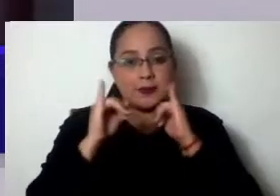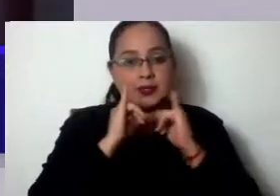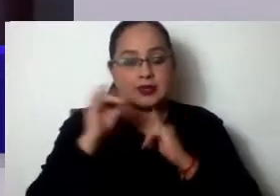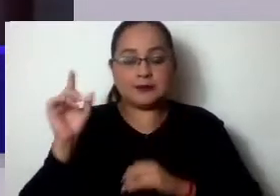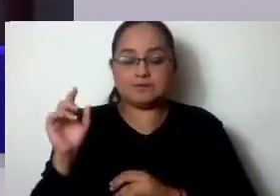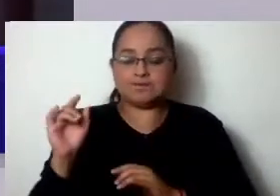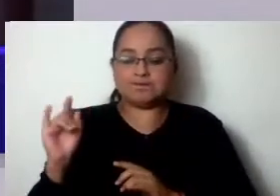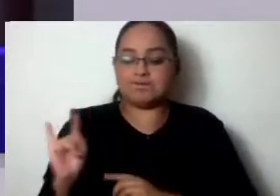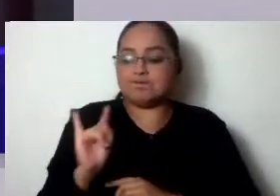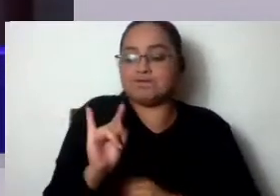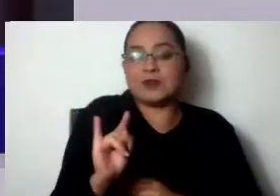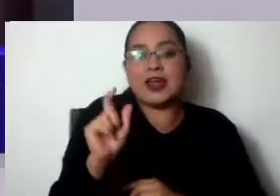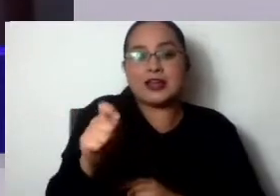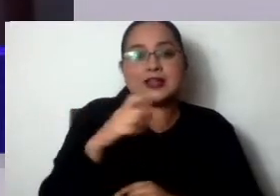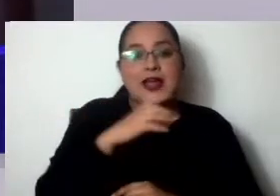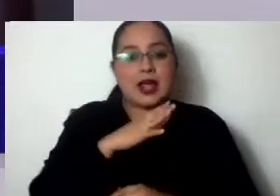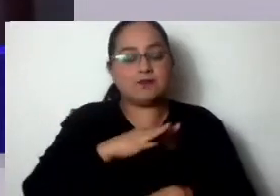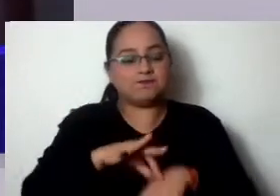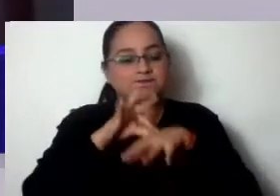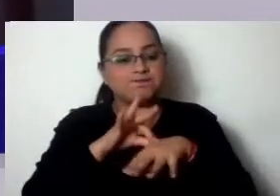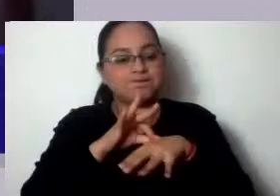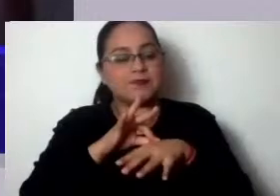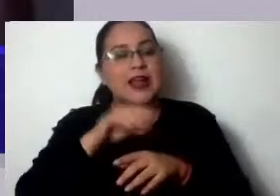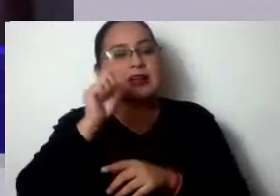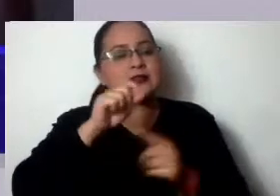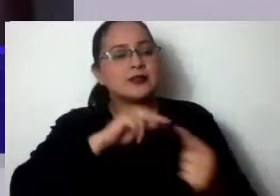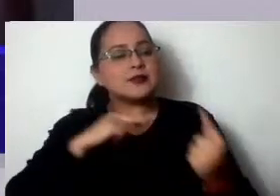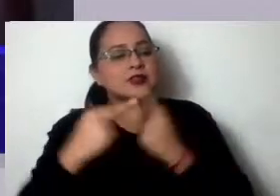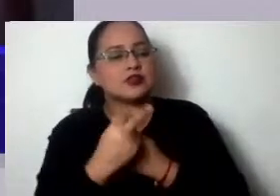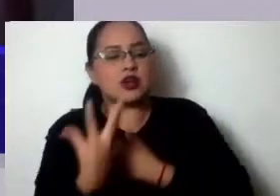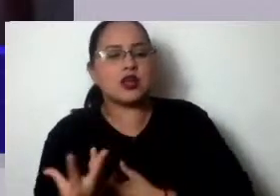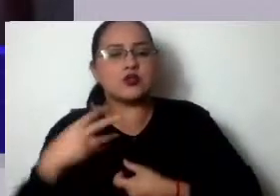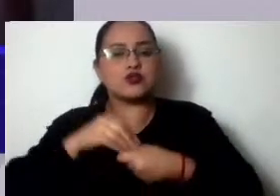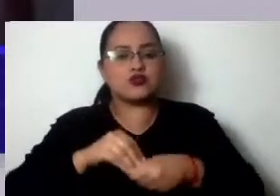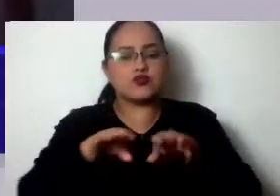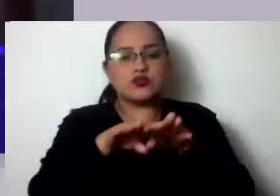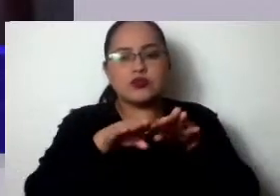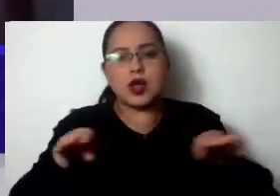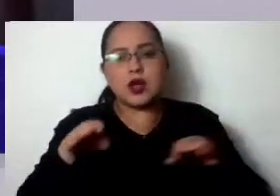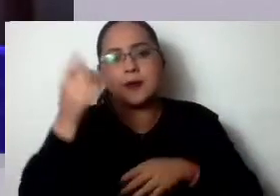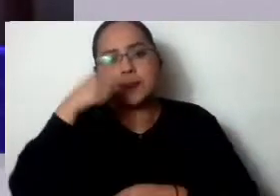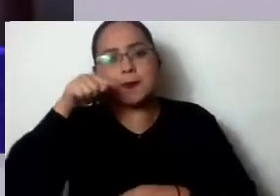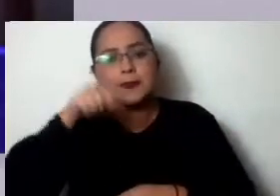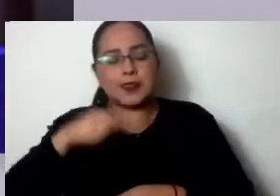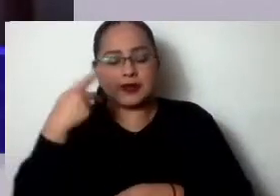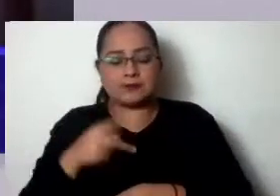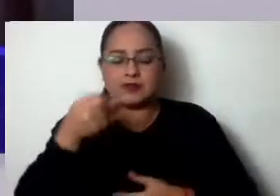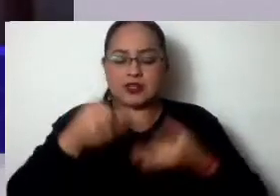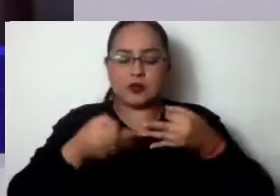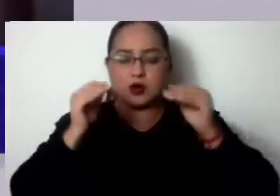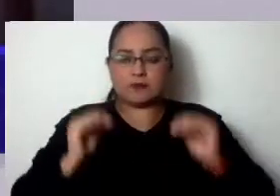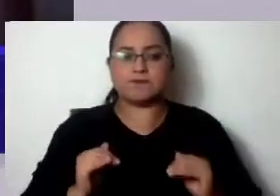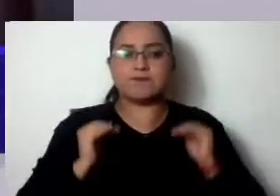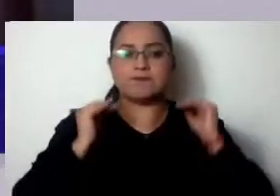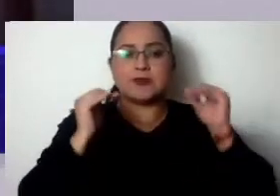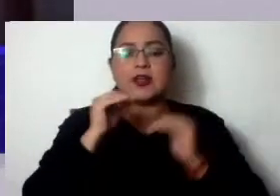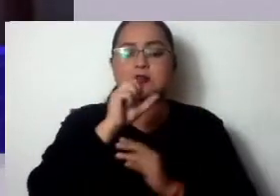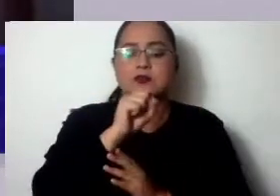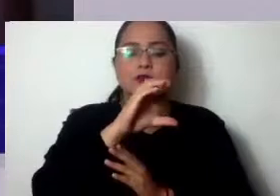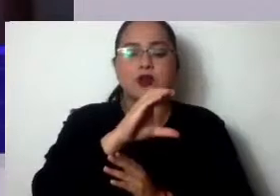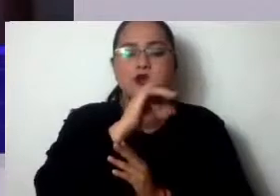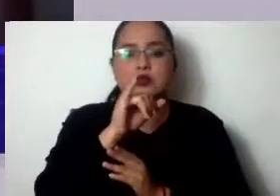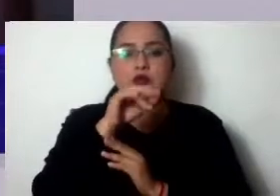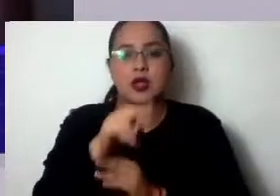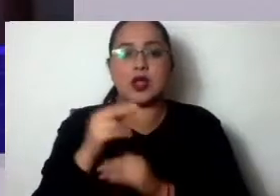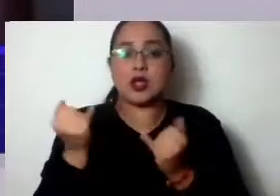es una muestra patente de la visión inclusiva que prevalece en nuestro máximo tribunal y también aquí